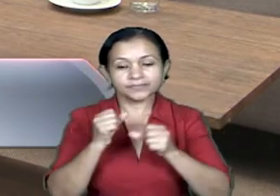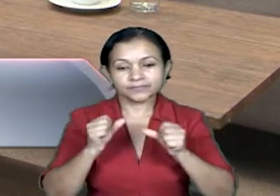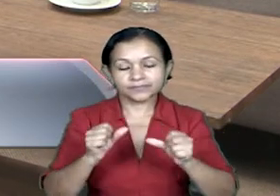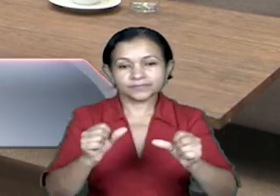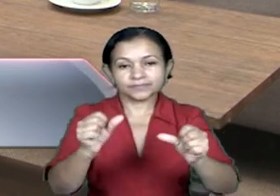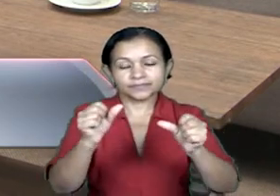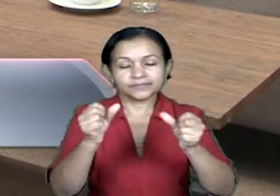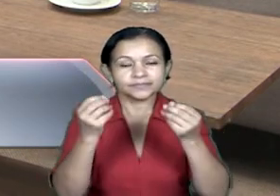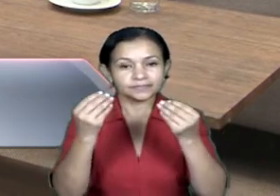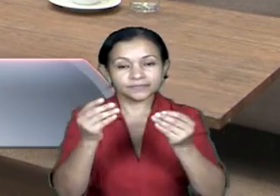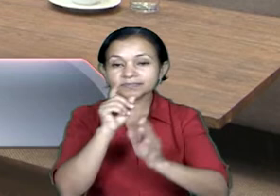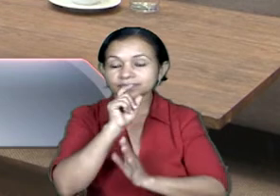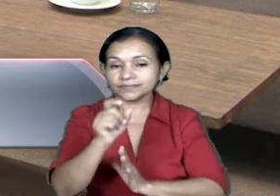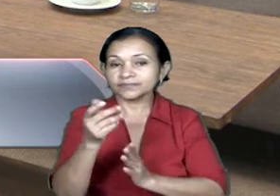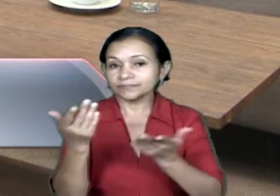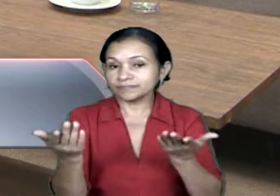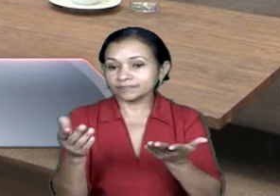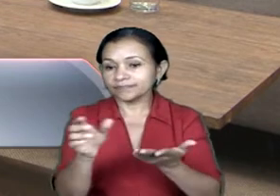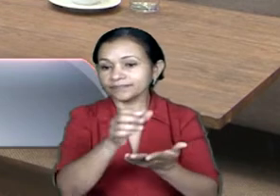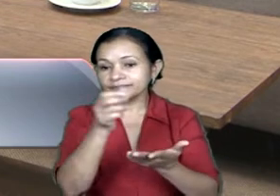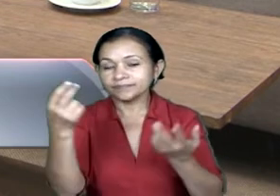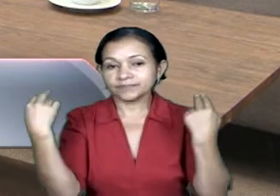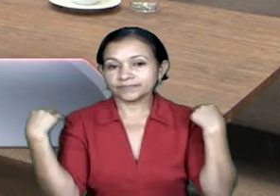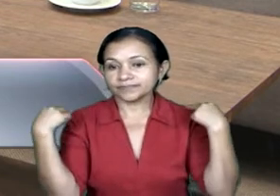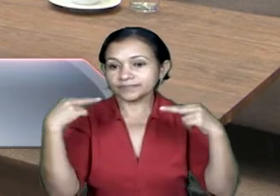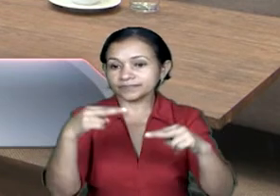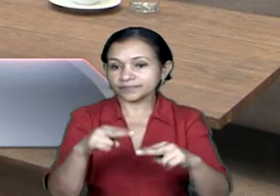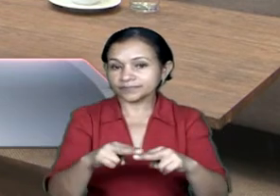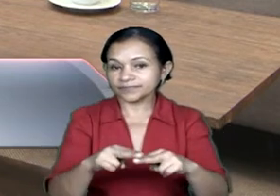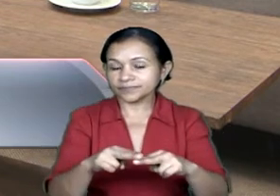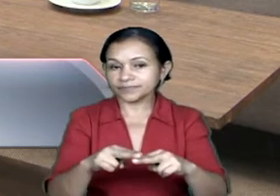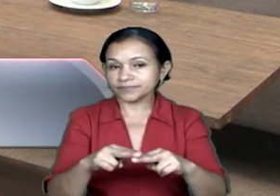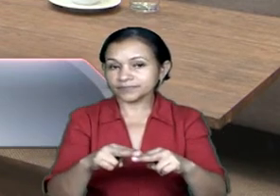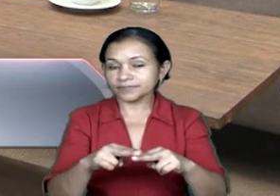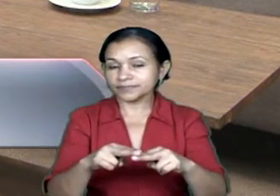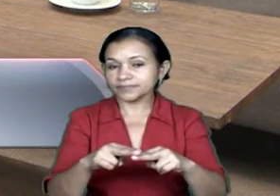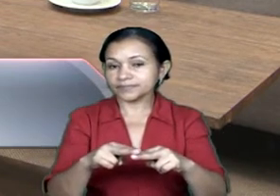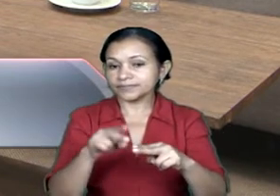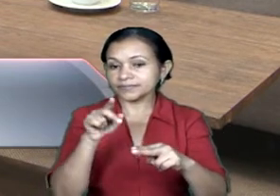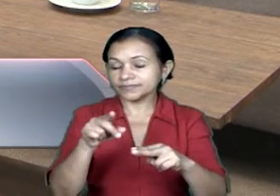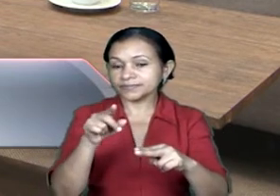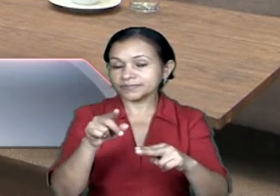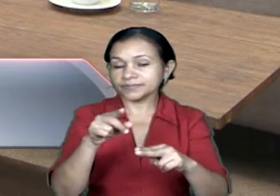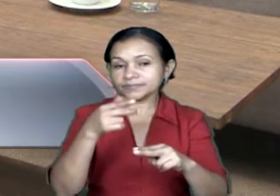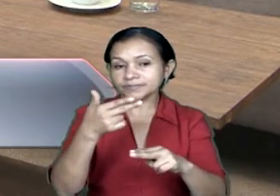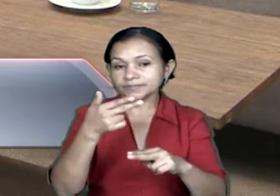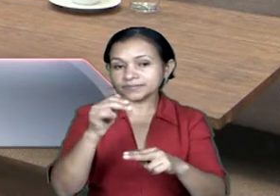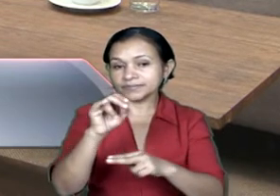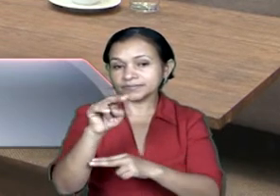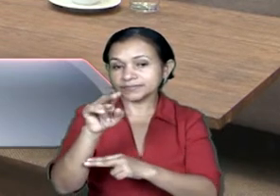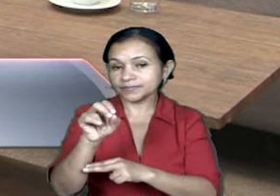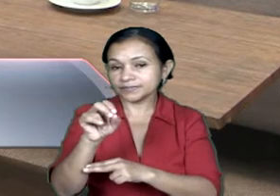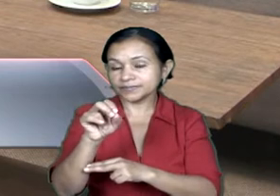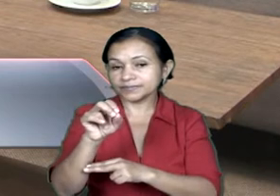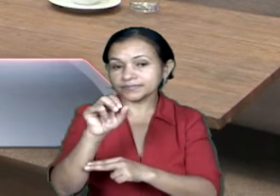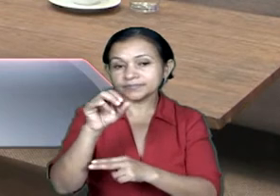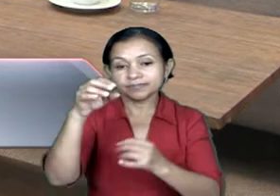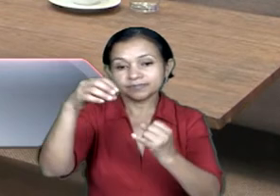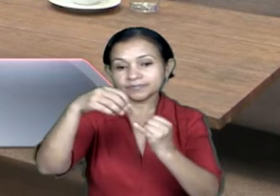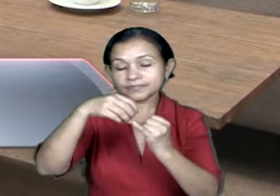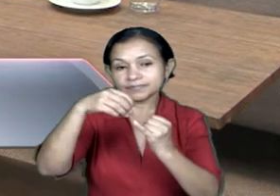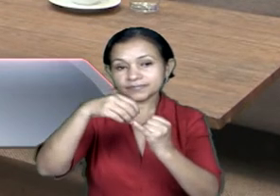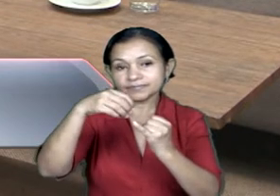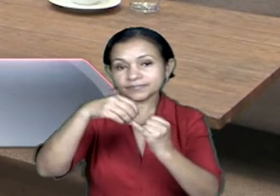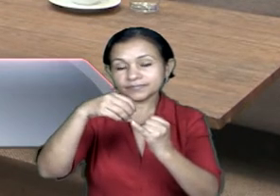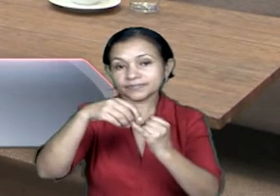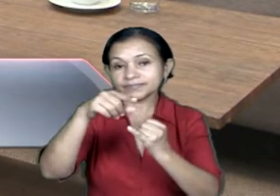le ha afectado mucho, ¿no? Y otra profesora que enseña es el chino mandarín en Inatec.